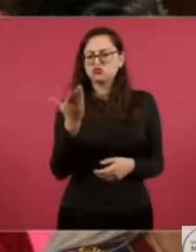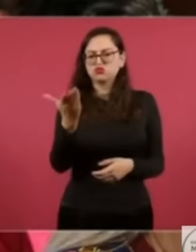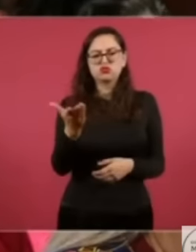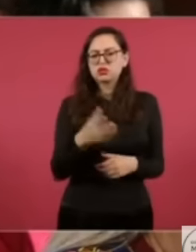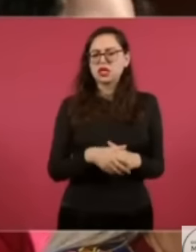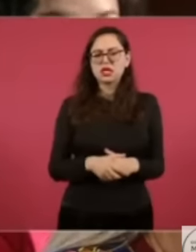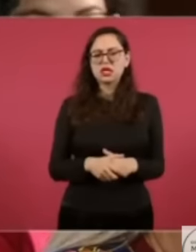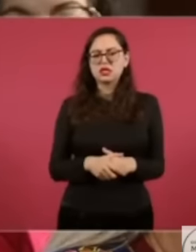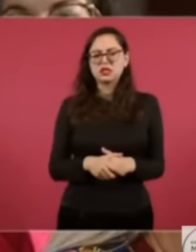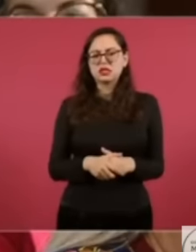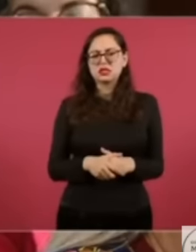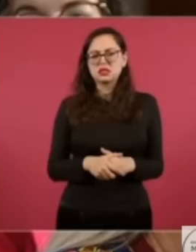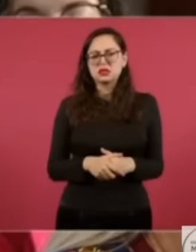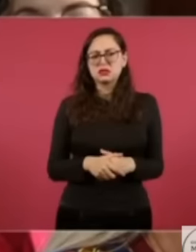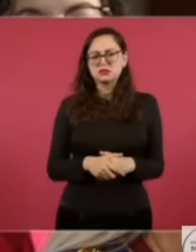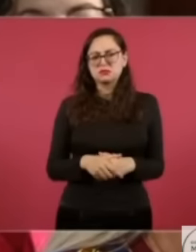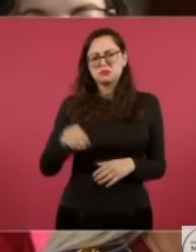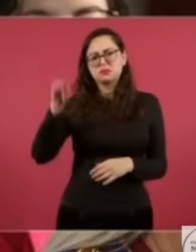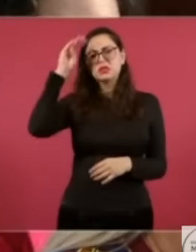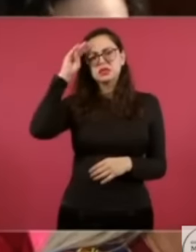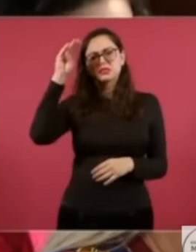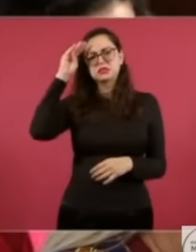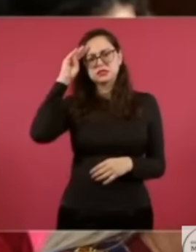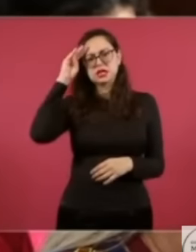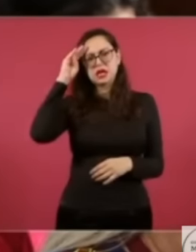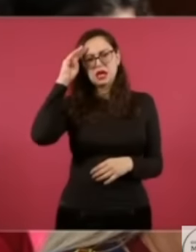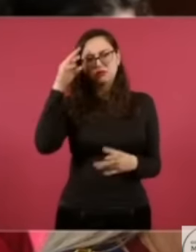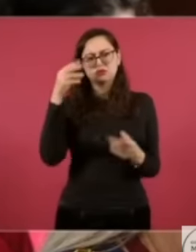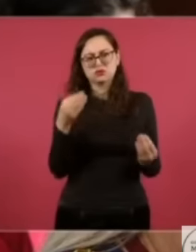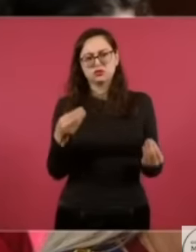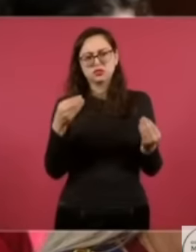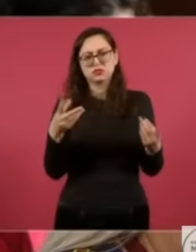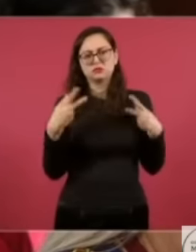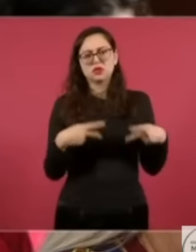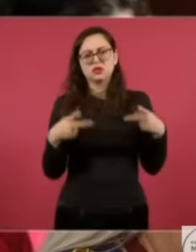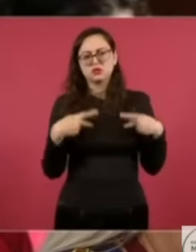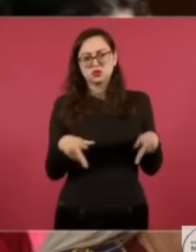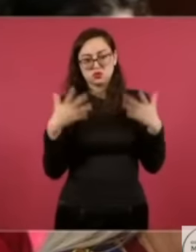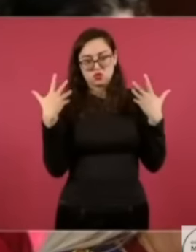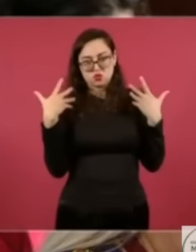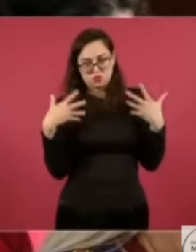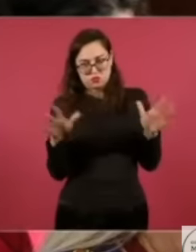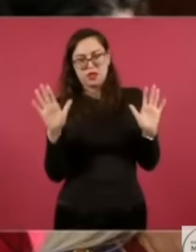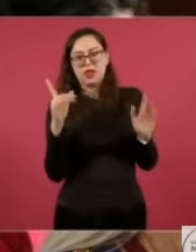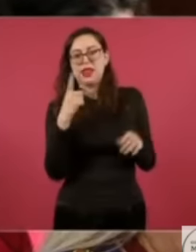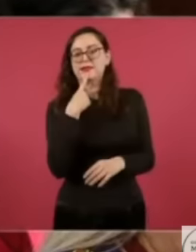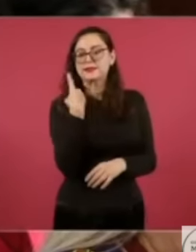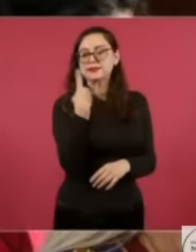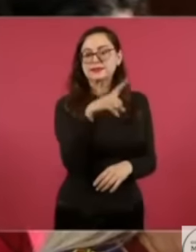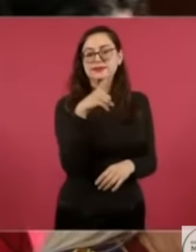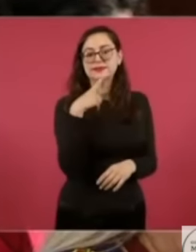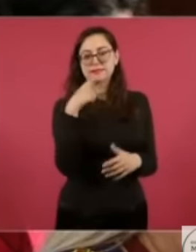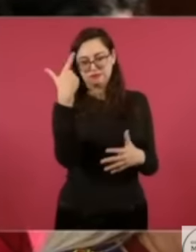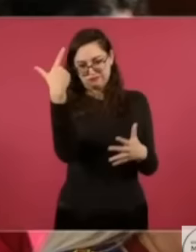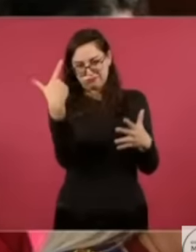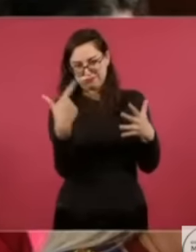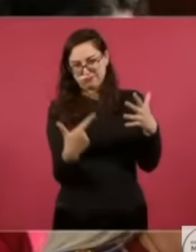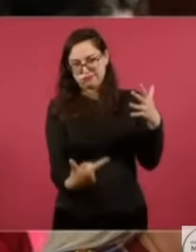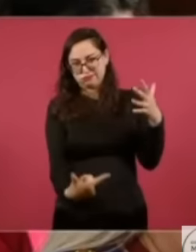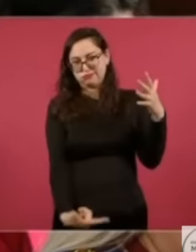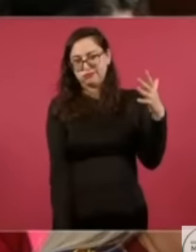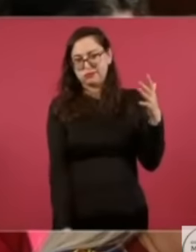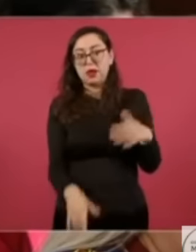¿Por qué se imagina cuántos no hubieran salido? ¿Cuántos corruptos no estarían enlistados aquí y desde el